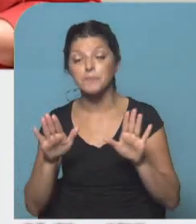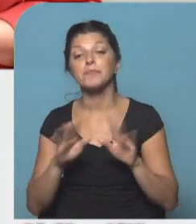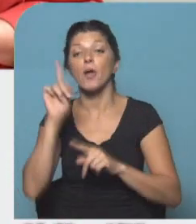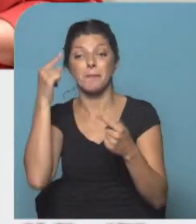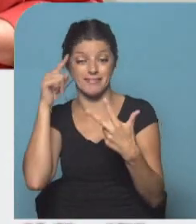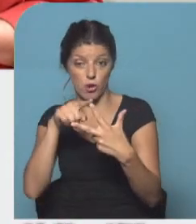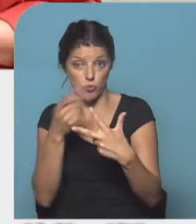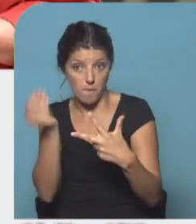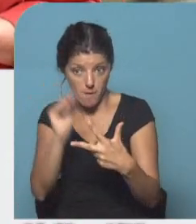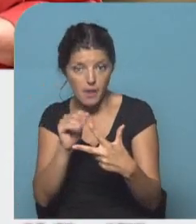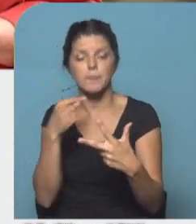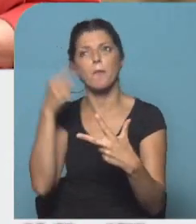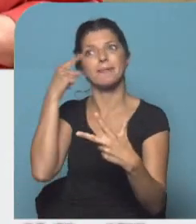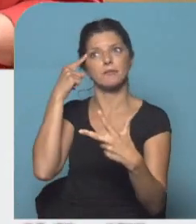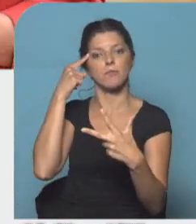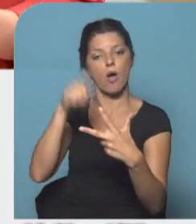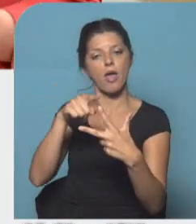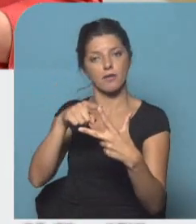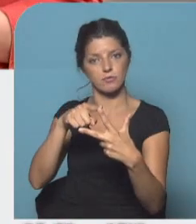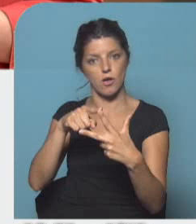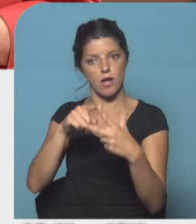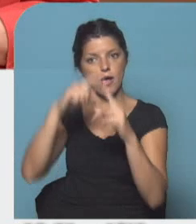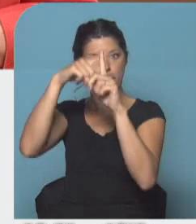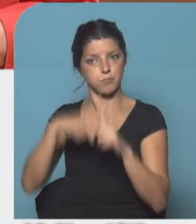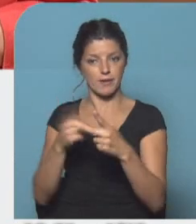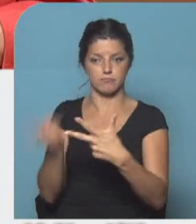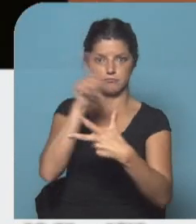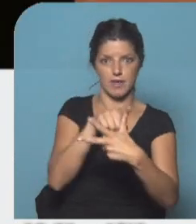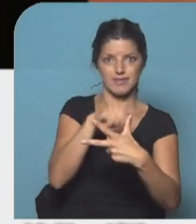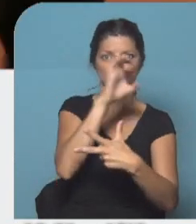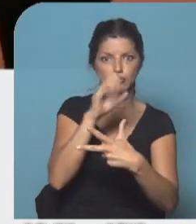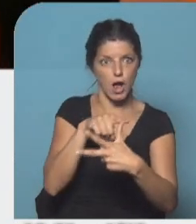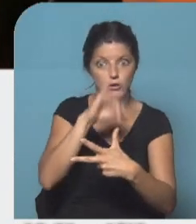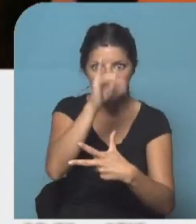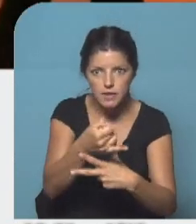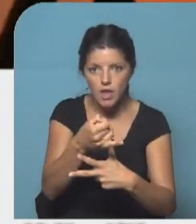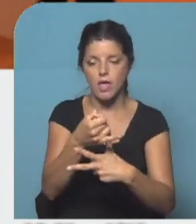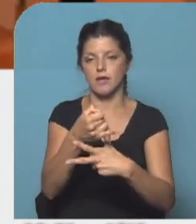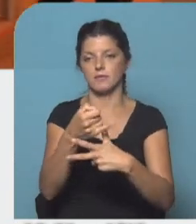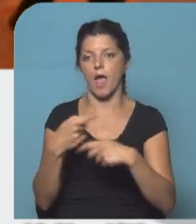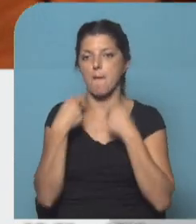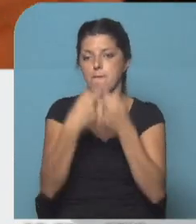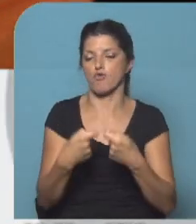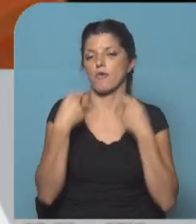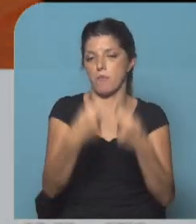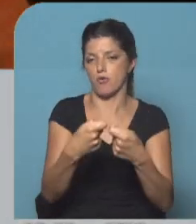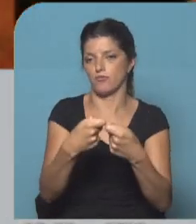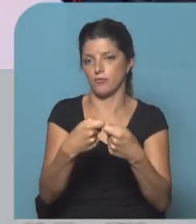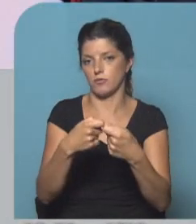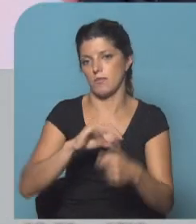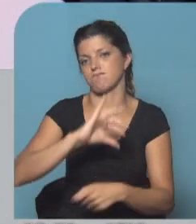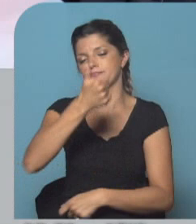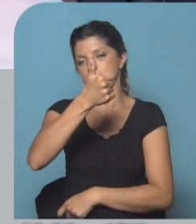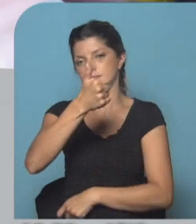el resultado de Podemos y el que obtuvo Inés Arrimadas. Claro, Ciudadanos. Que Ciudadanos sí tuvo una definición clara y le ganó todos los votos al